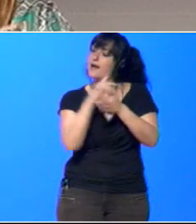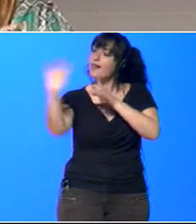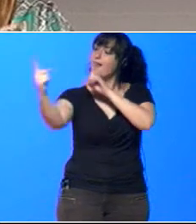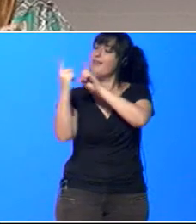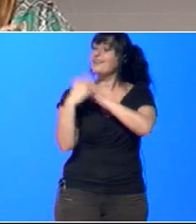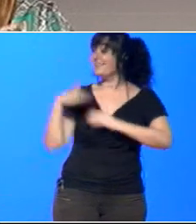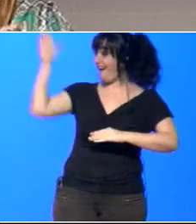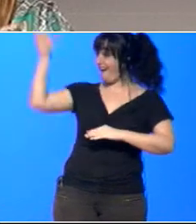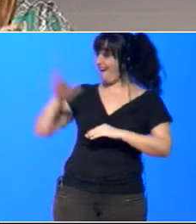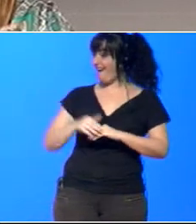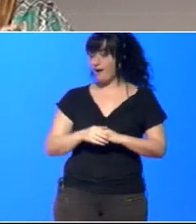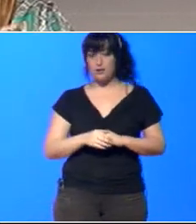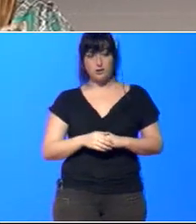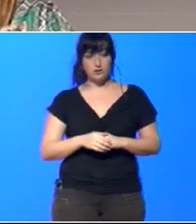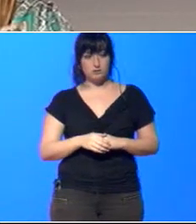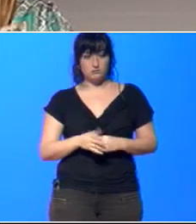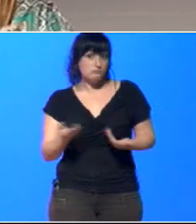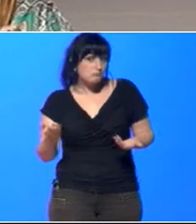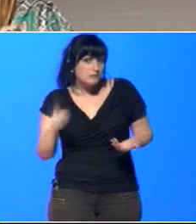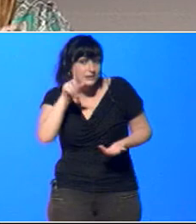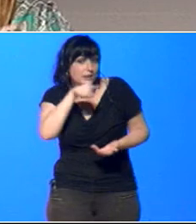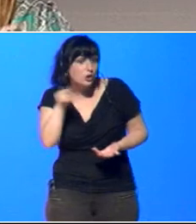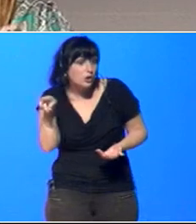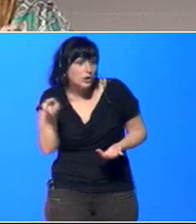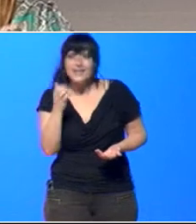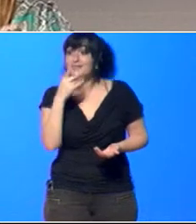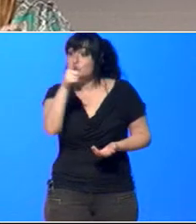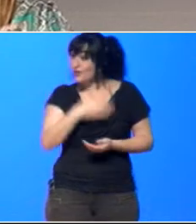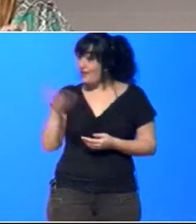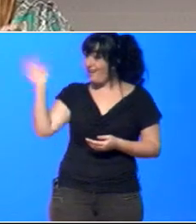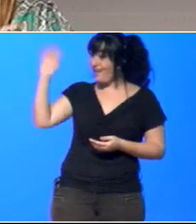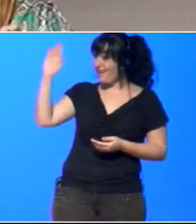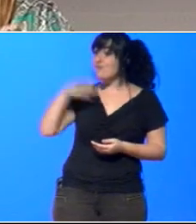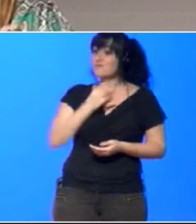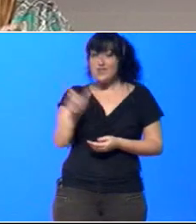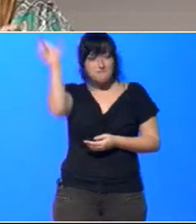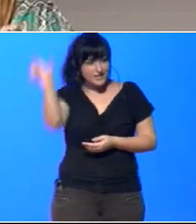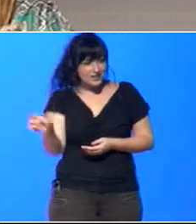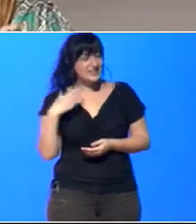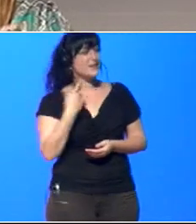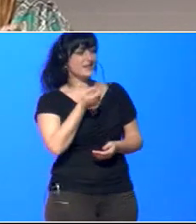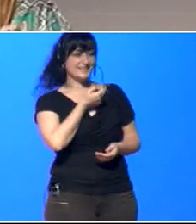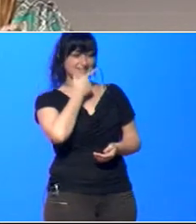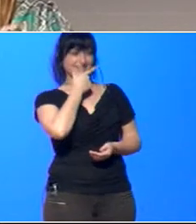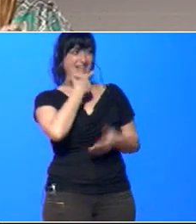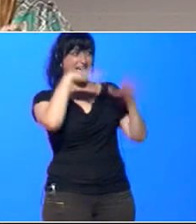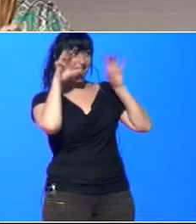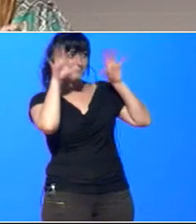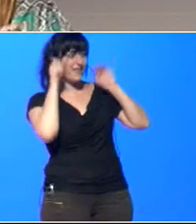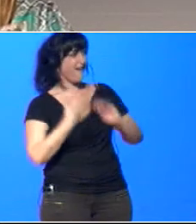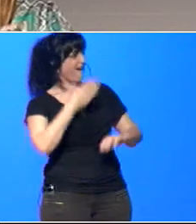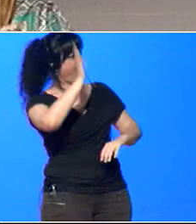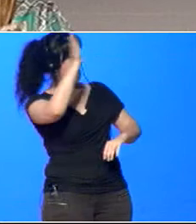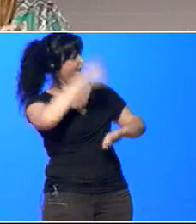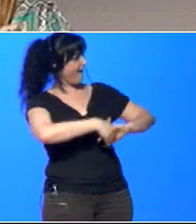veces, quizá ese sujeto aprendería a hacer así, a dar la mano, a sonreír, quizá. Y eso es bueno